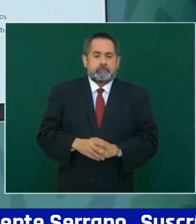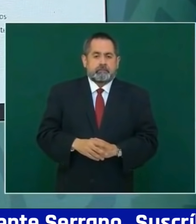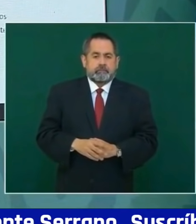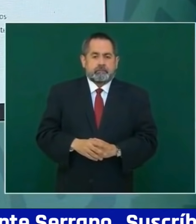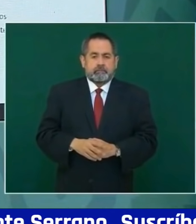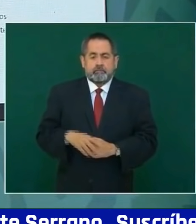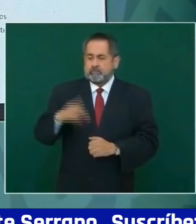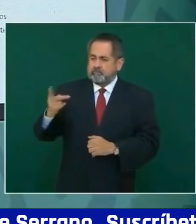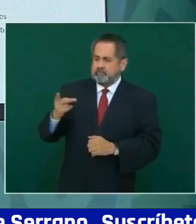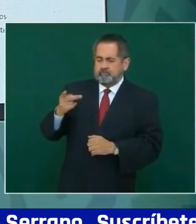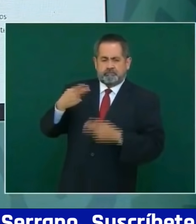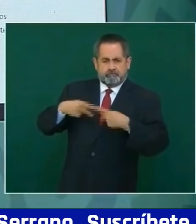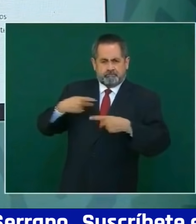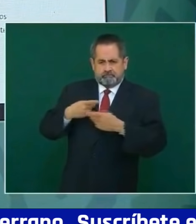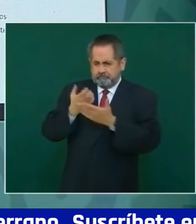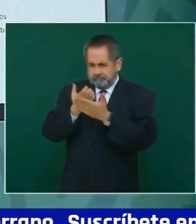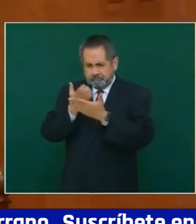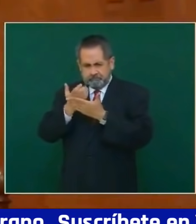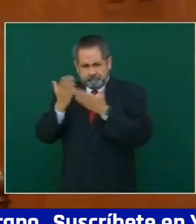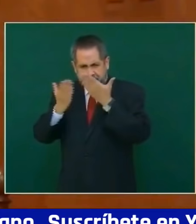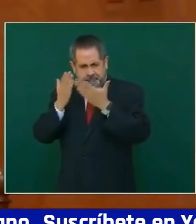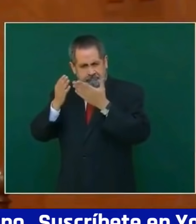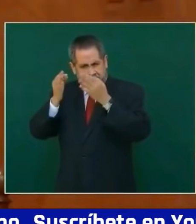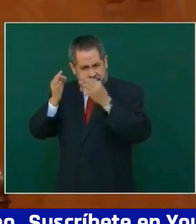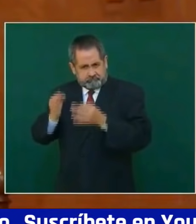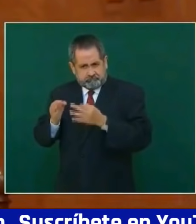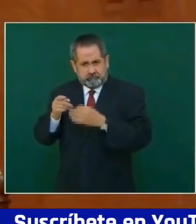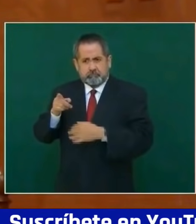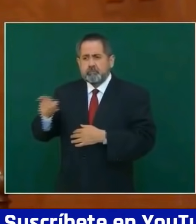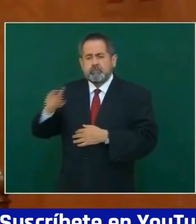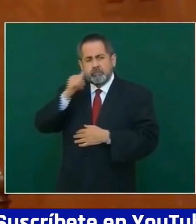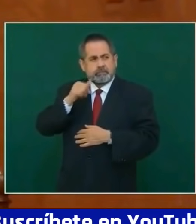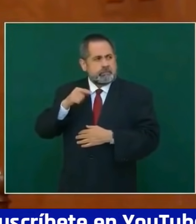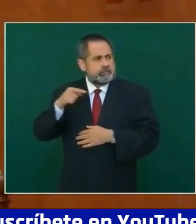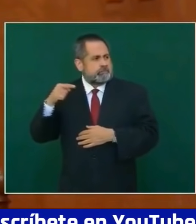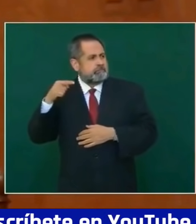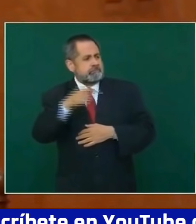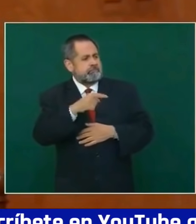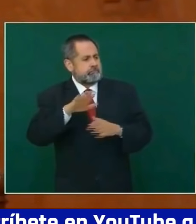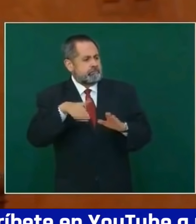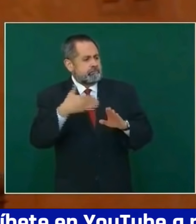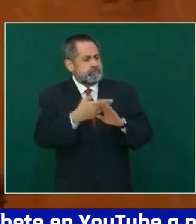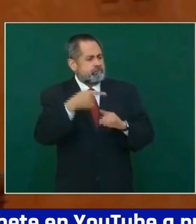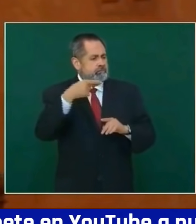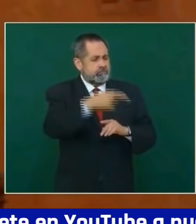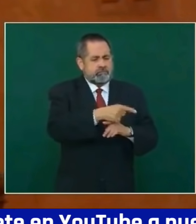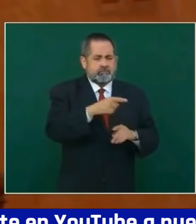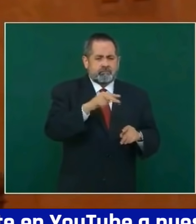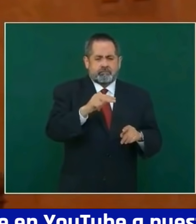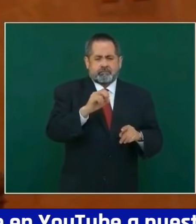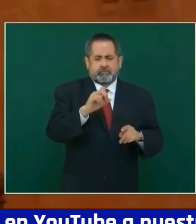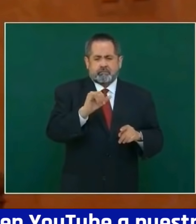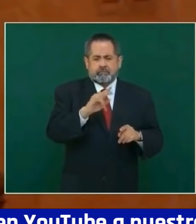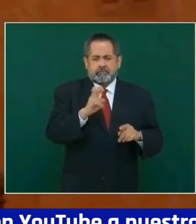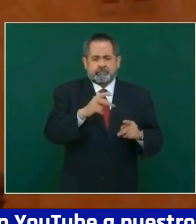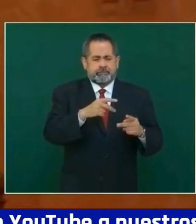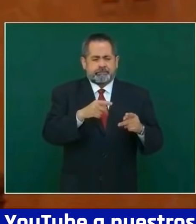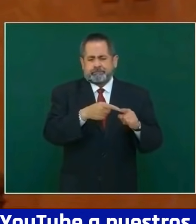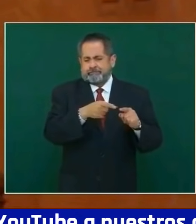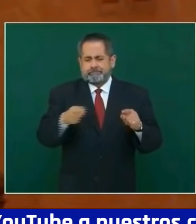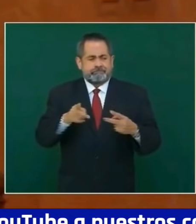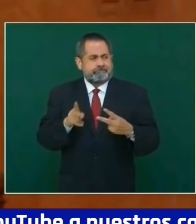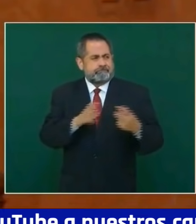Como economista, siempre ha estado en contra de la política neoliberal o de pillaje